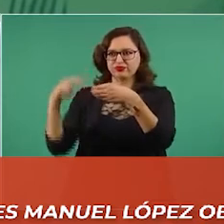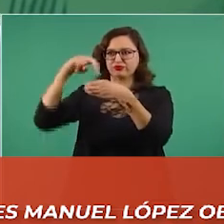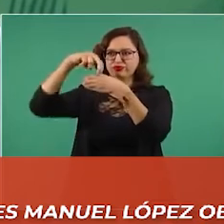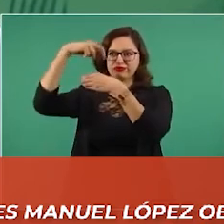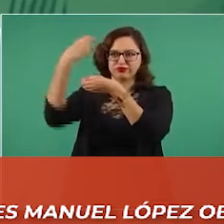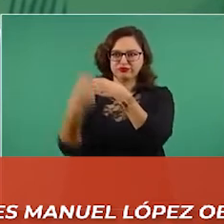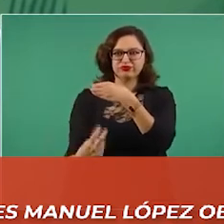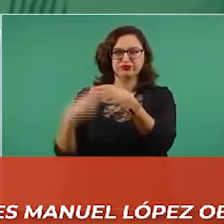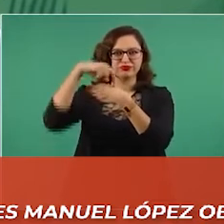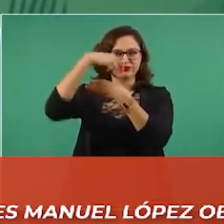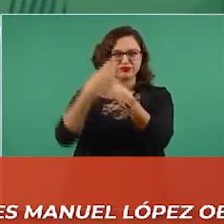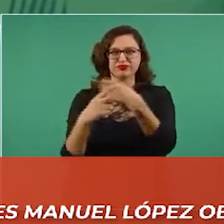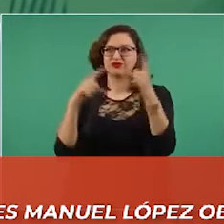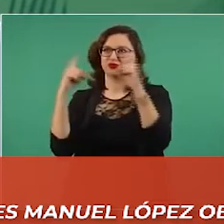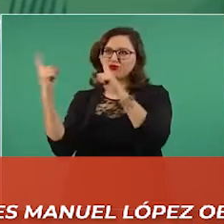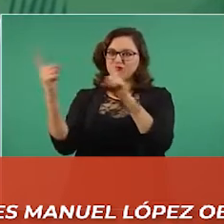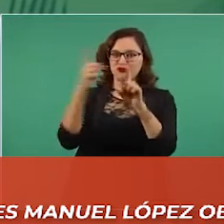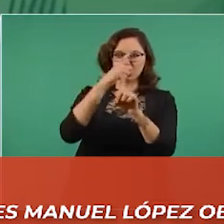Racista.